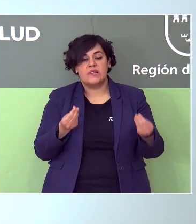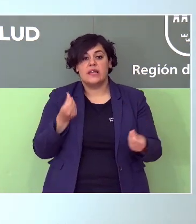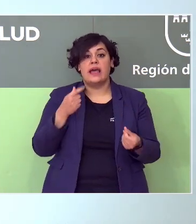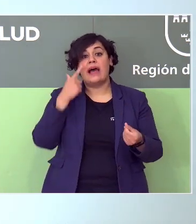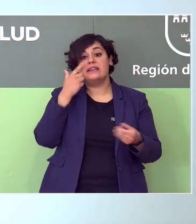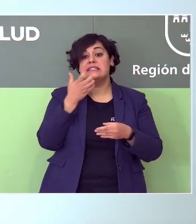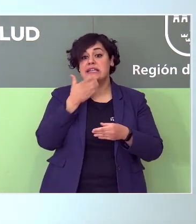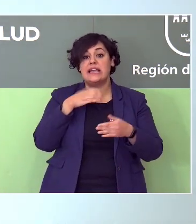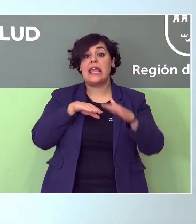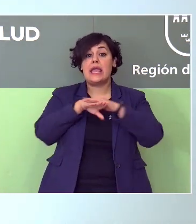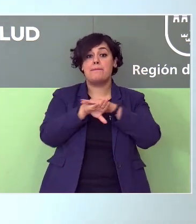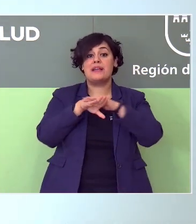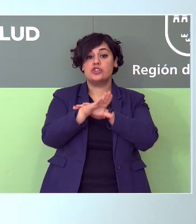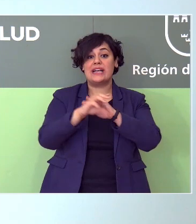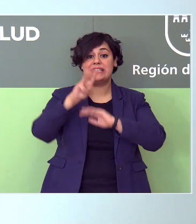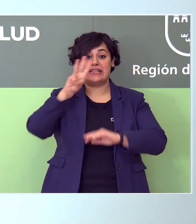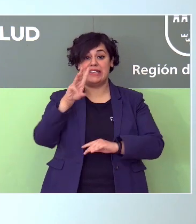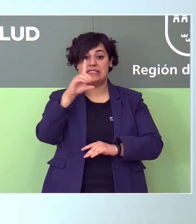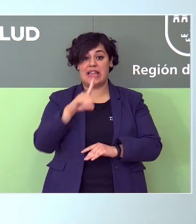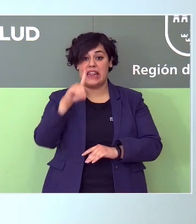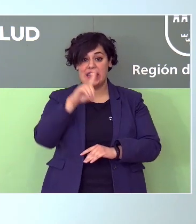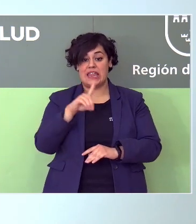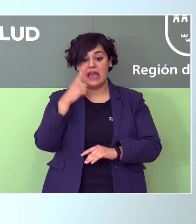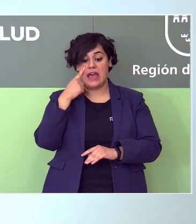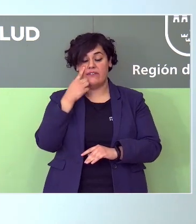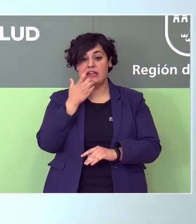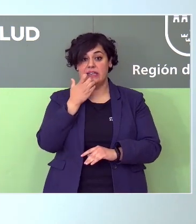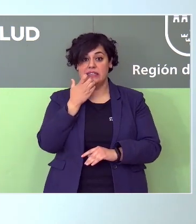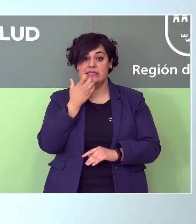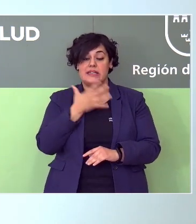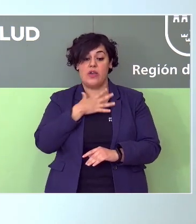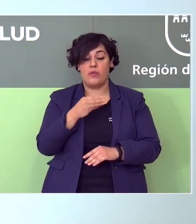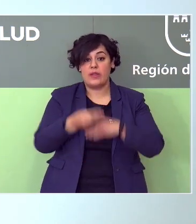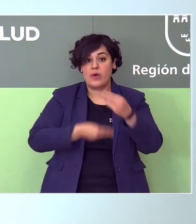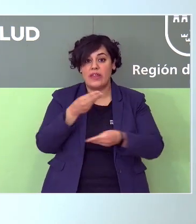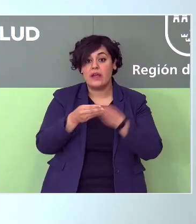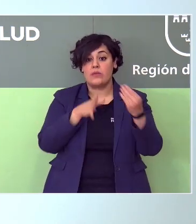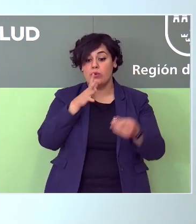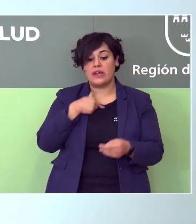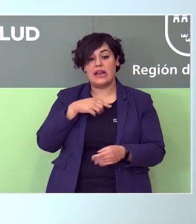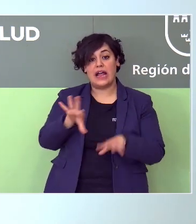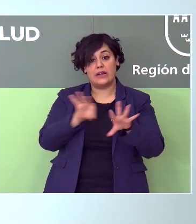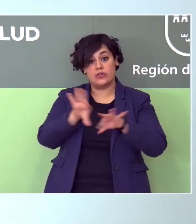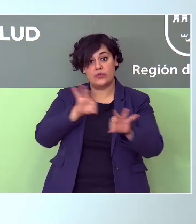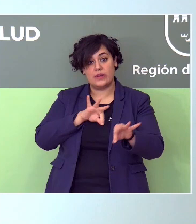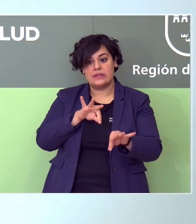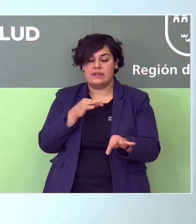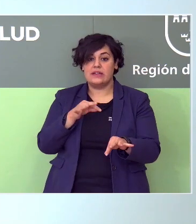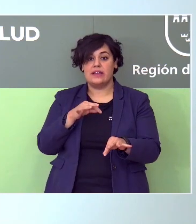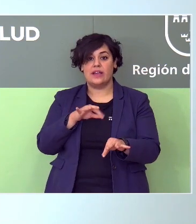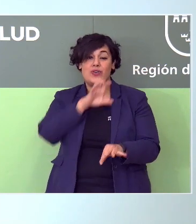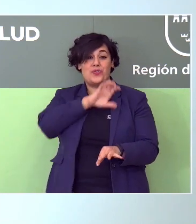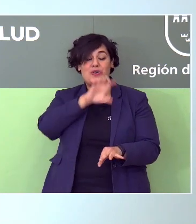impresoras 3D y SOPOS, que son los instrumentos que utilizamos para la toma de muestras, porque curiosamente a veces son materiales los que nos